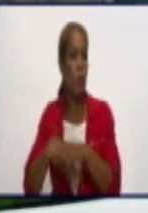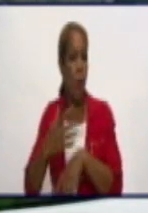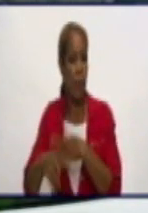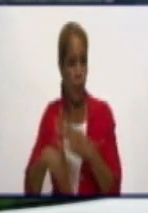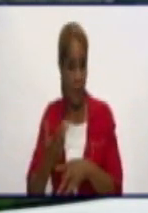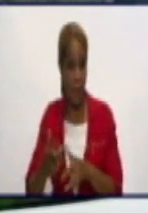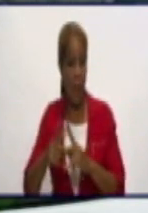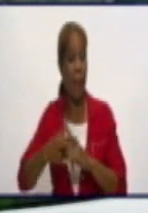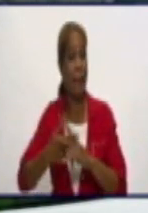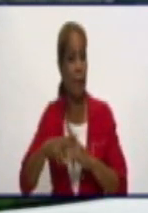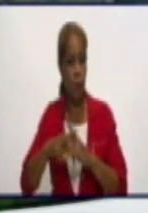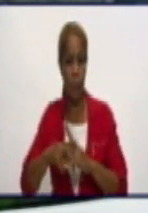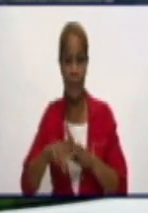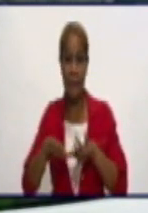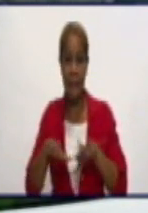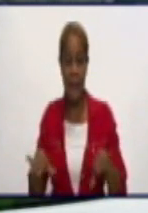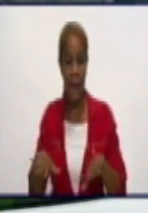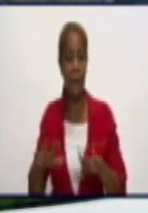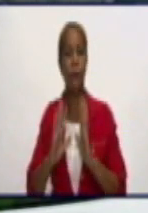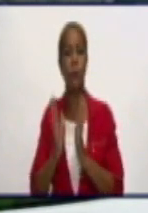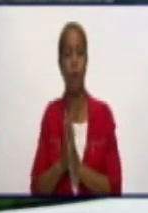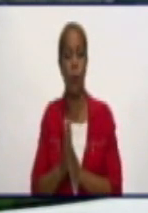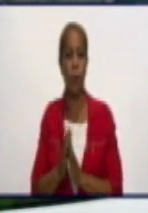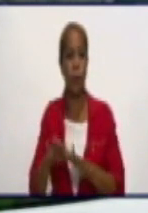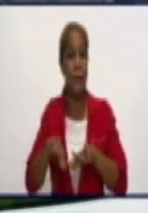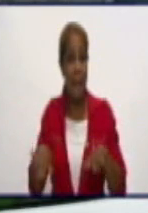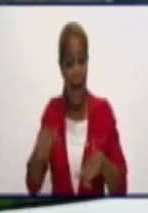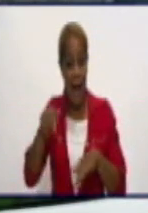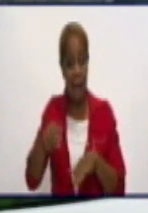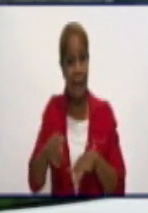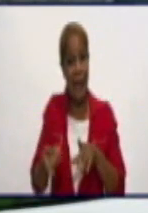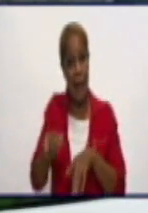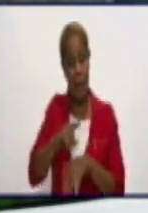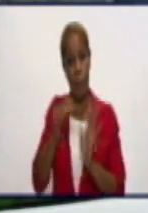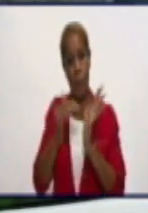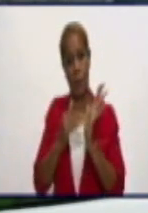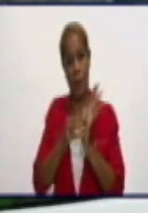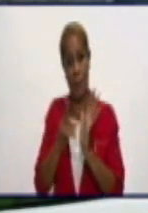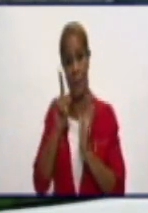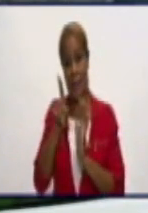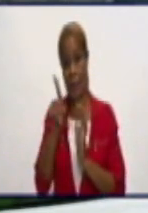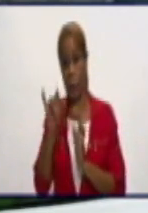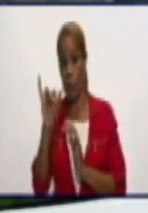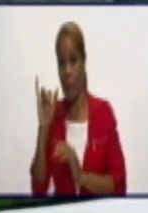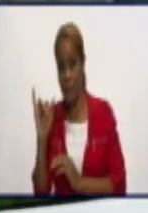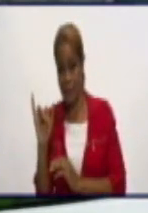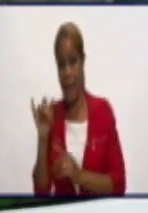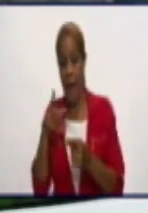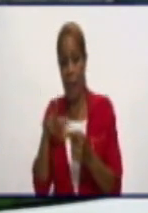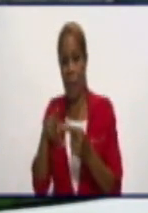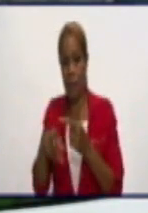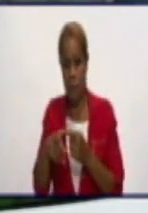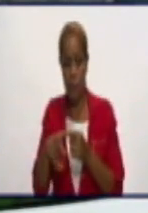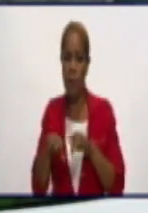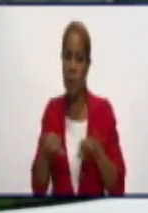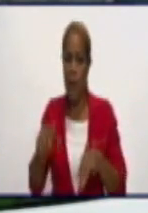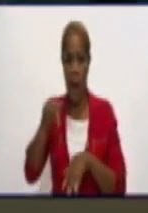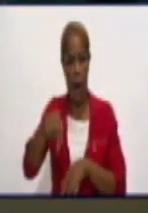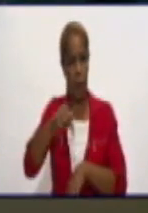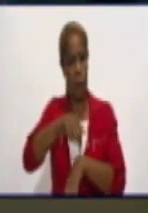reponer cuanto antes el servicio. Ya quedan 32 solamente por resolver, de 116 desde la